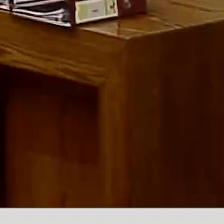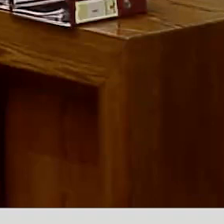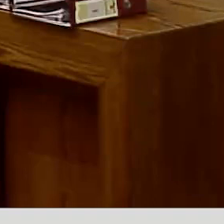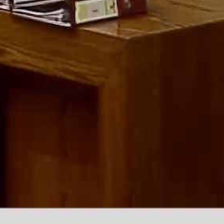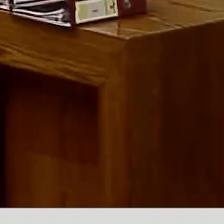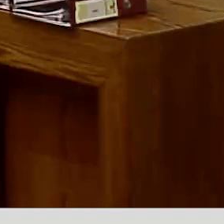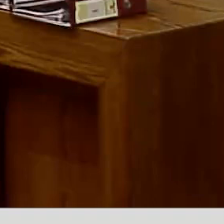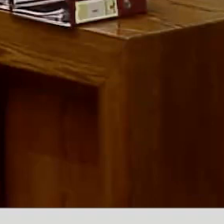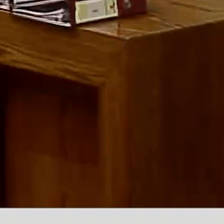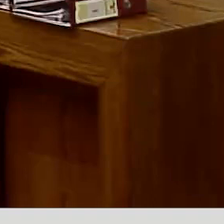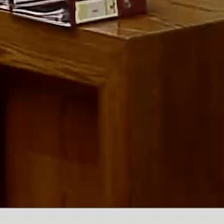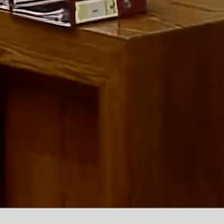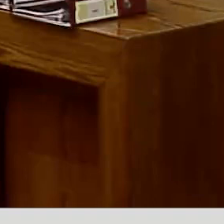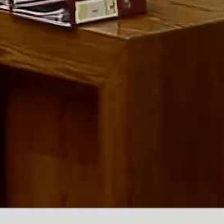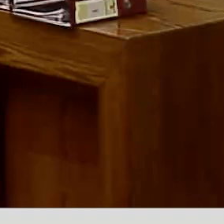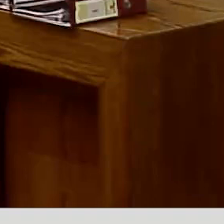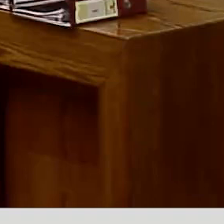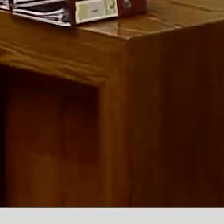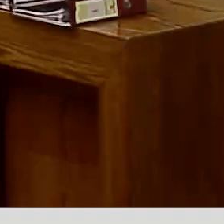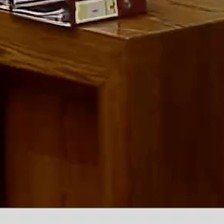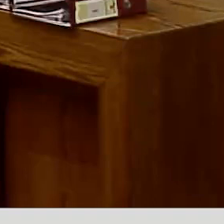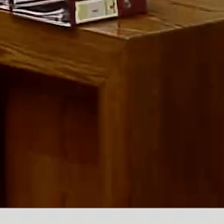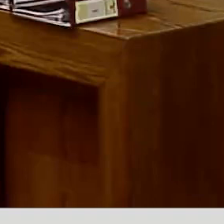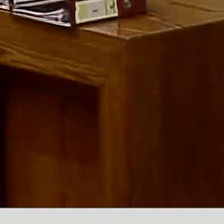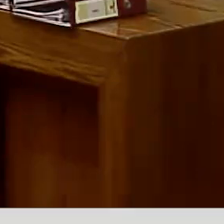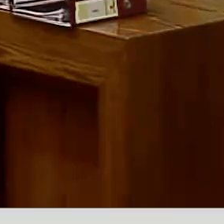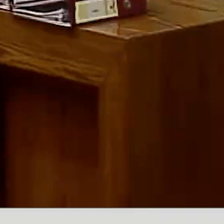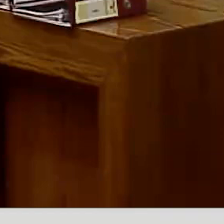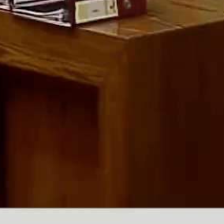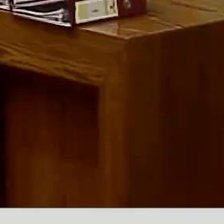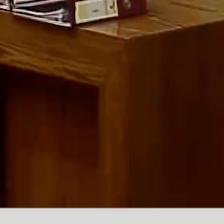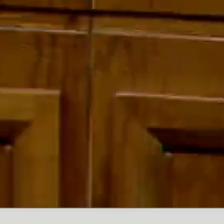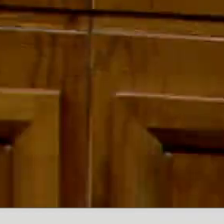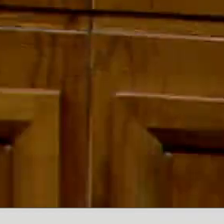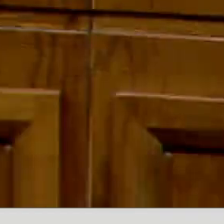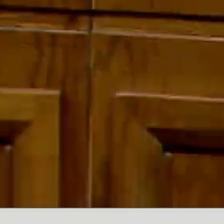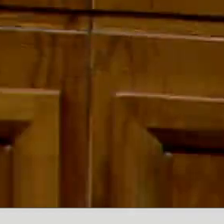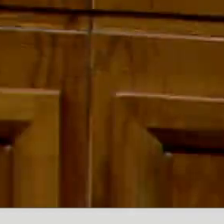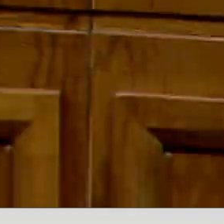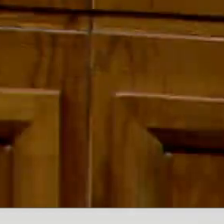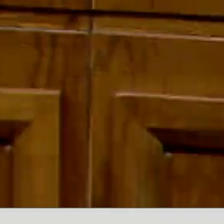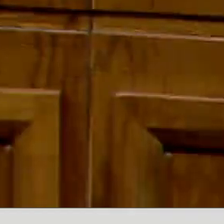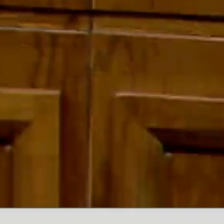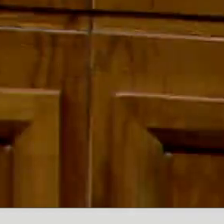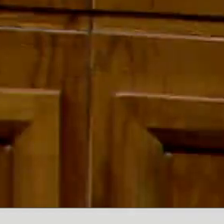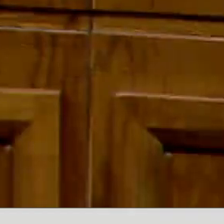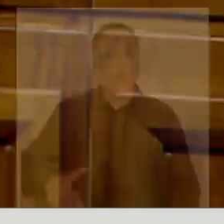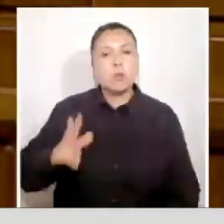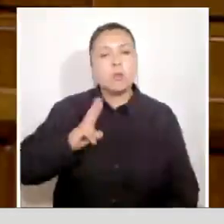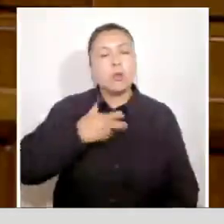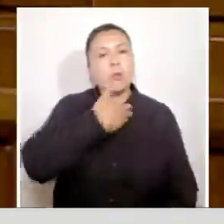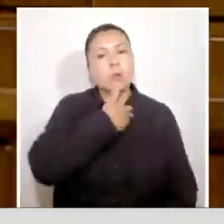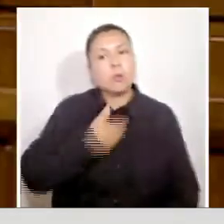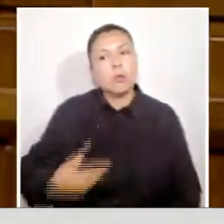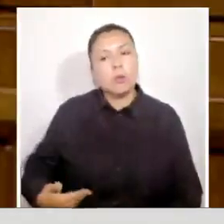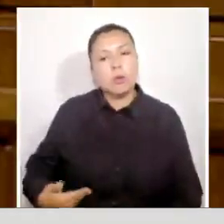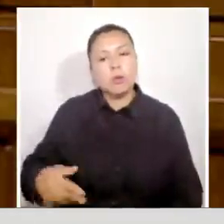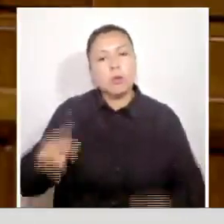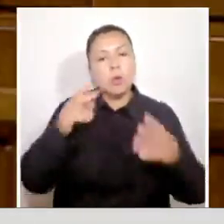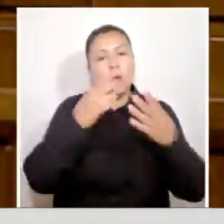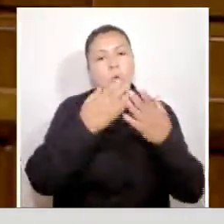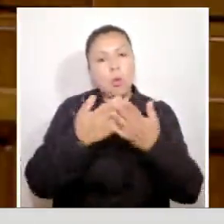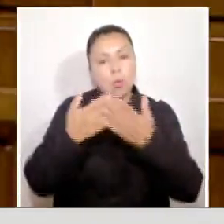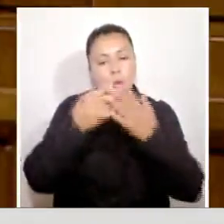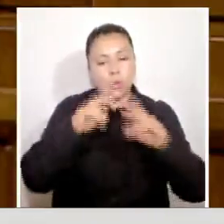palabra ahí ahí estoy no muchas gracias señor presidente señor presidente un estudio realizado en el